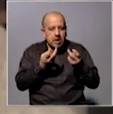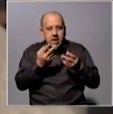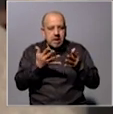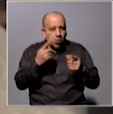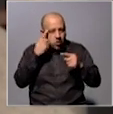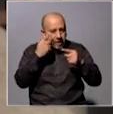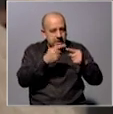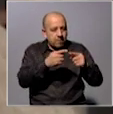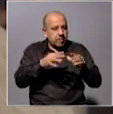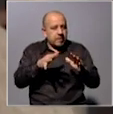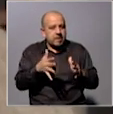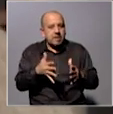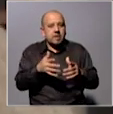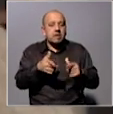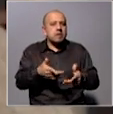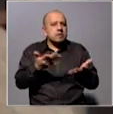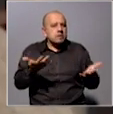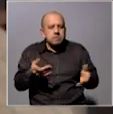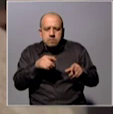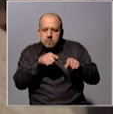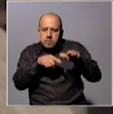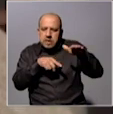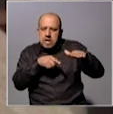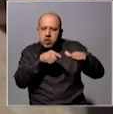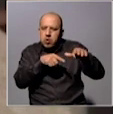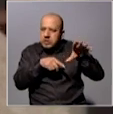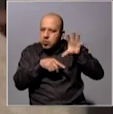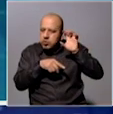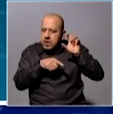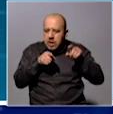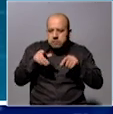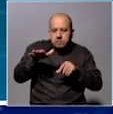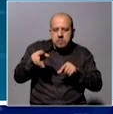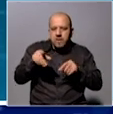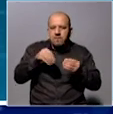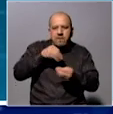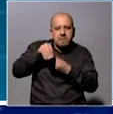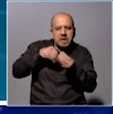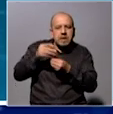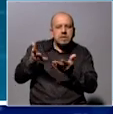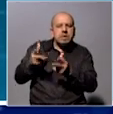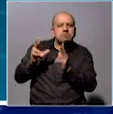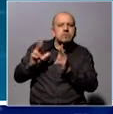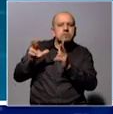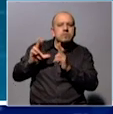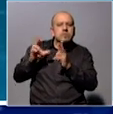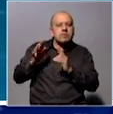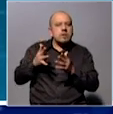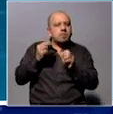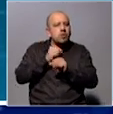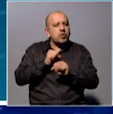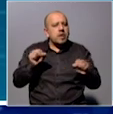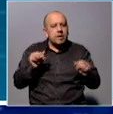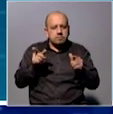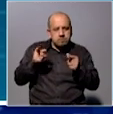es, bueno, escuchar a ese niño, escuchar a esa niña, escuchar a esa familia y tratar de